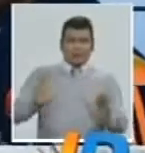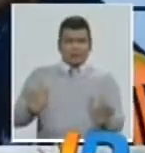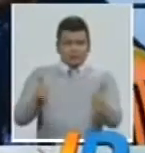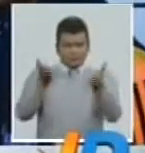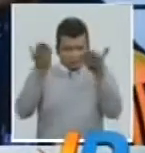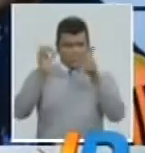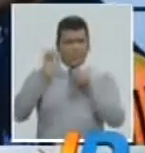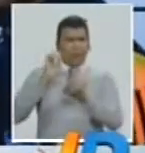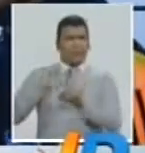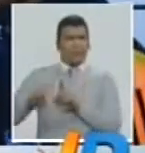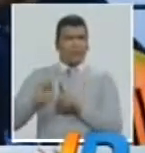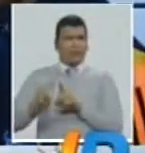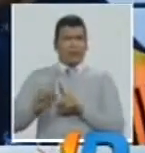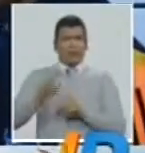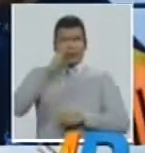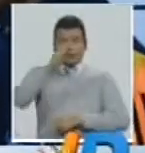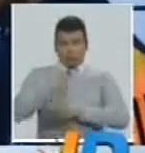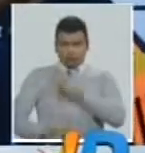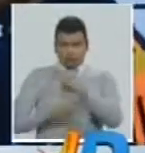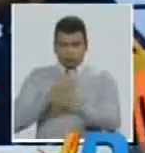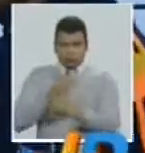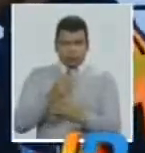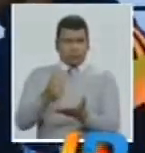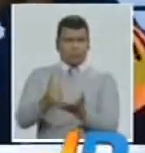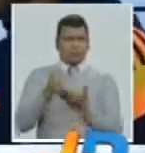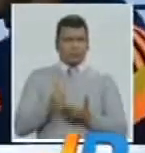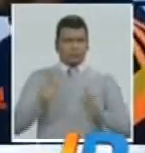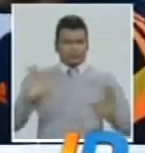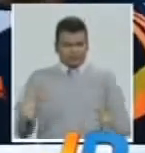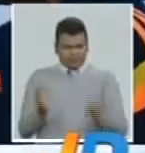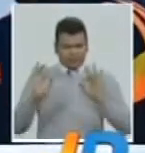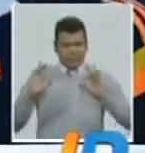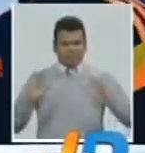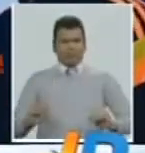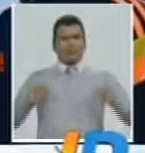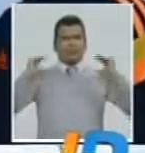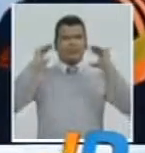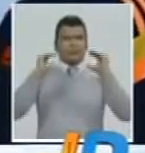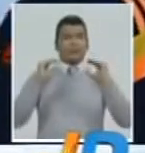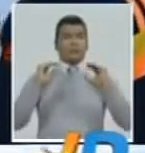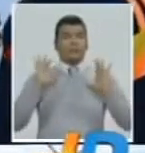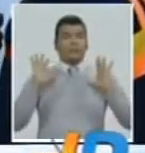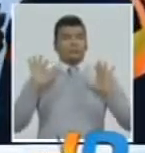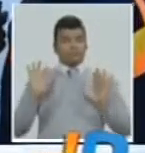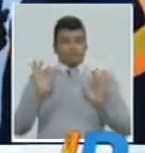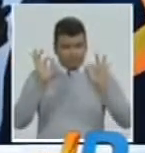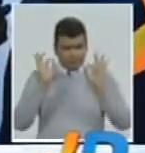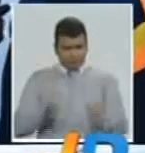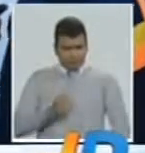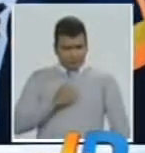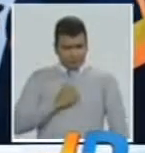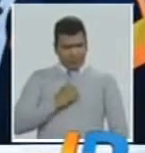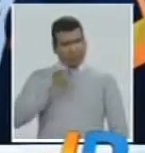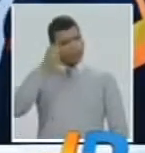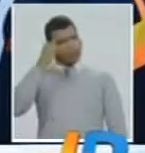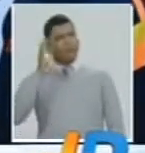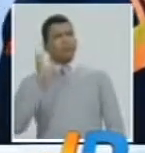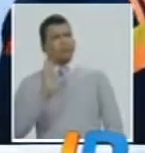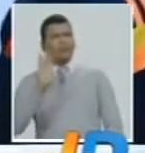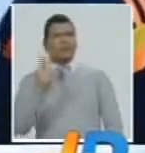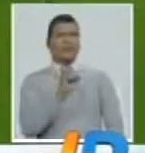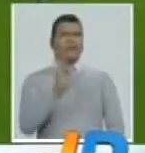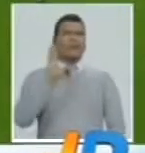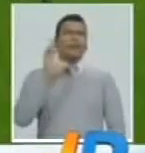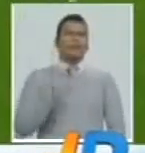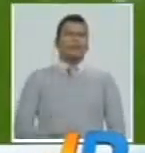¿no? El Mundial nos ha dado un nivel muy, muy bueno y creo que todos lo hemos entendido